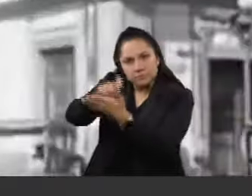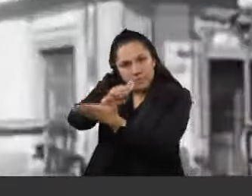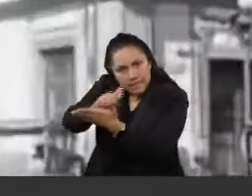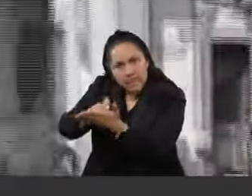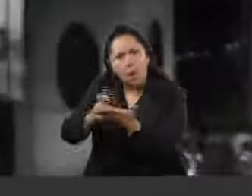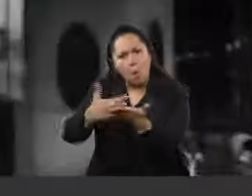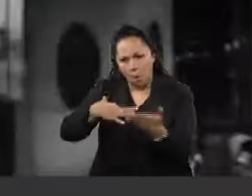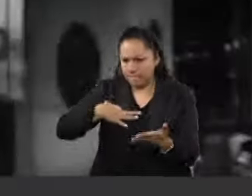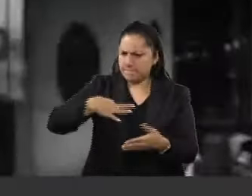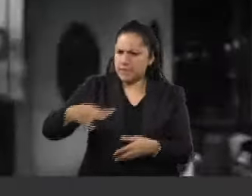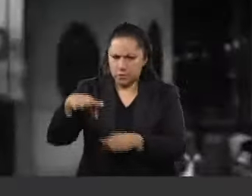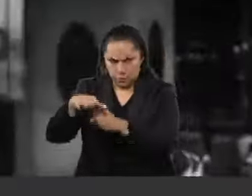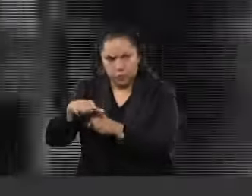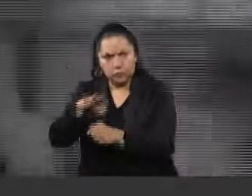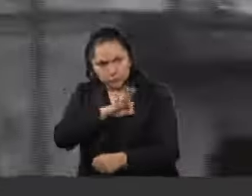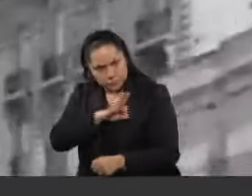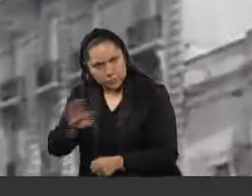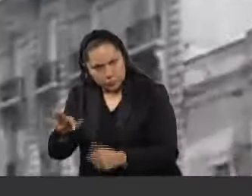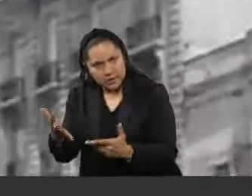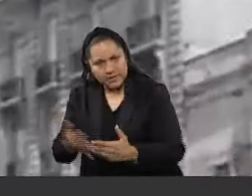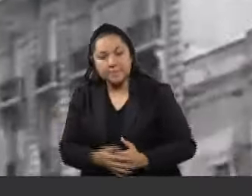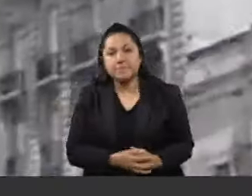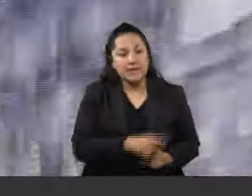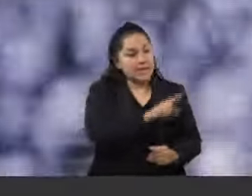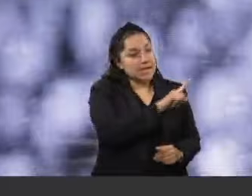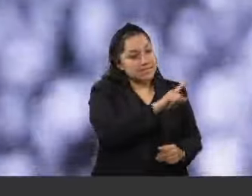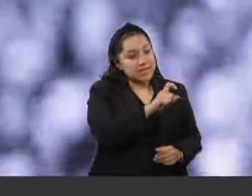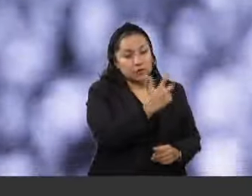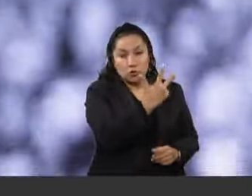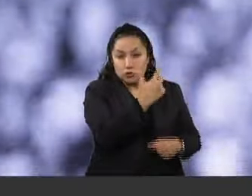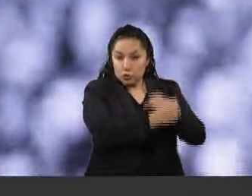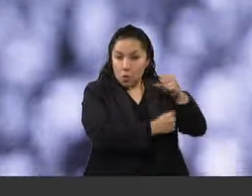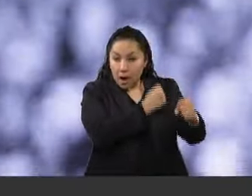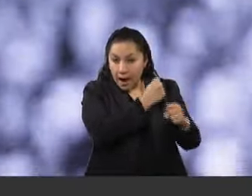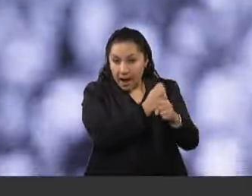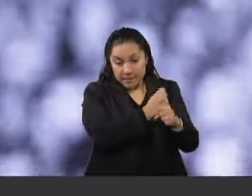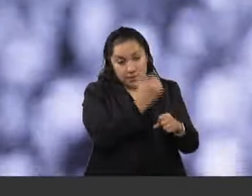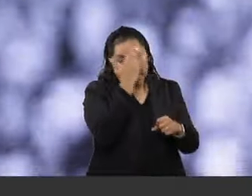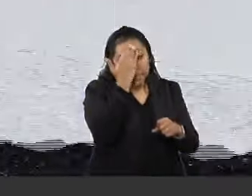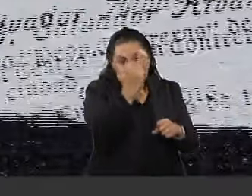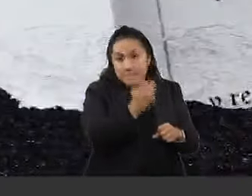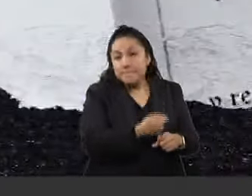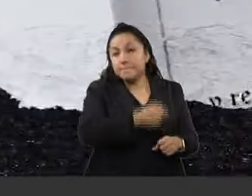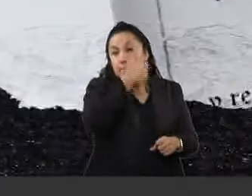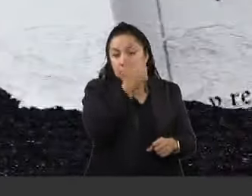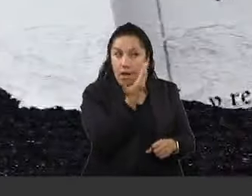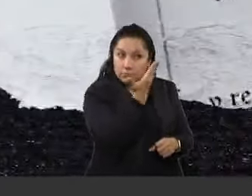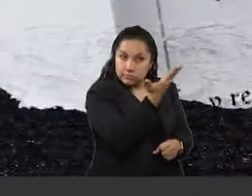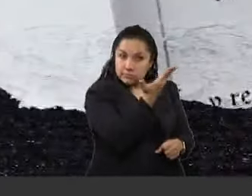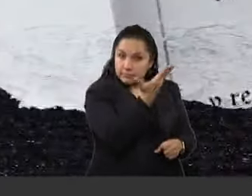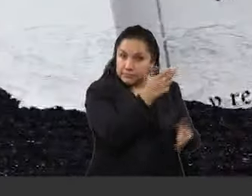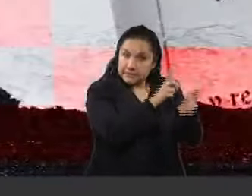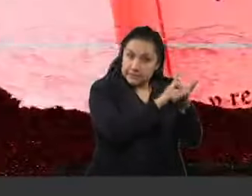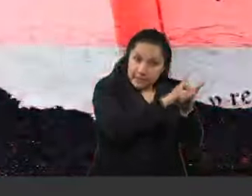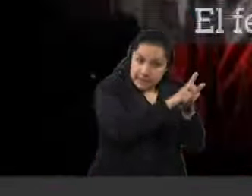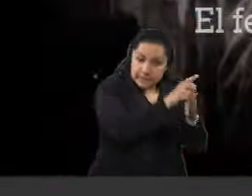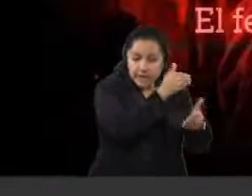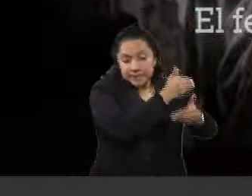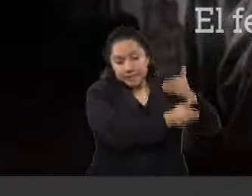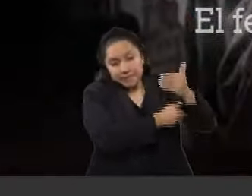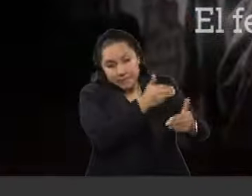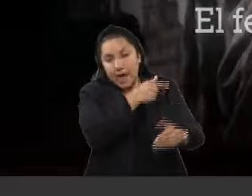Tuvieron que pasar más de 108 años desde la primera vez que se exigieron derechos para las mujeres durante el Congreso Feminista de Yucatán